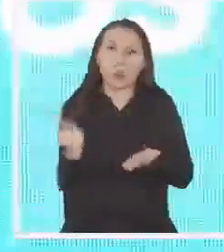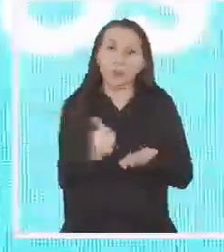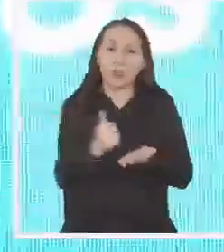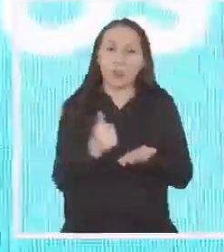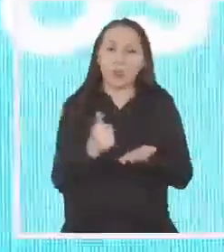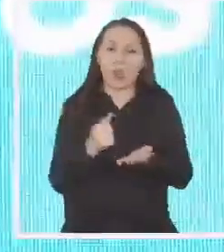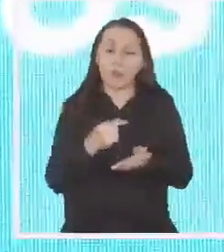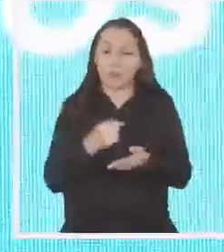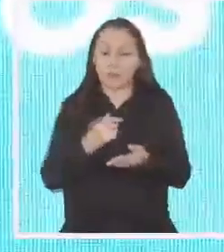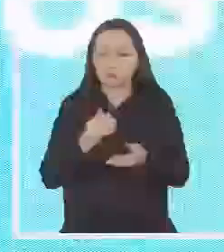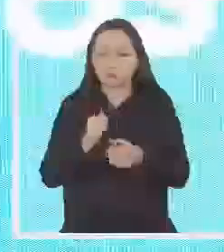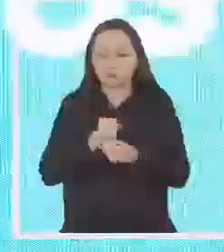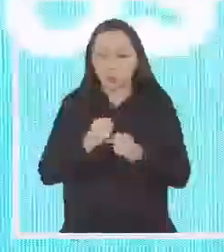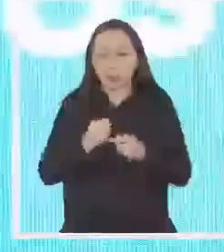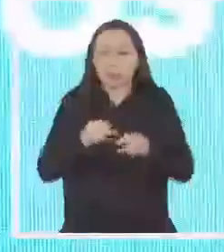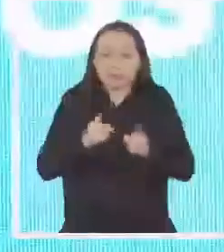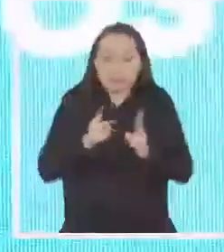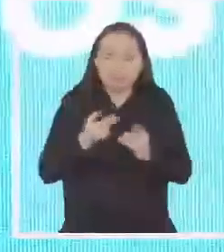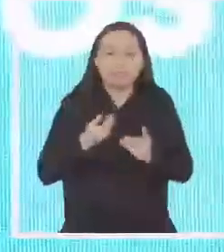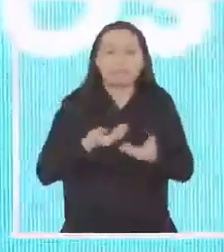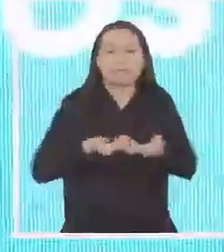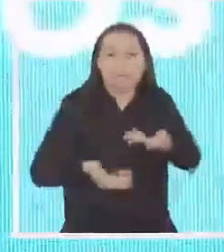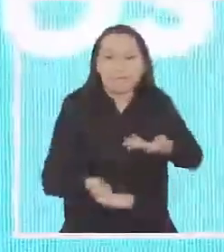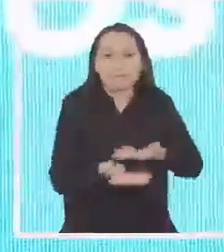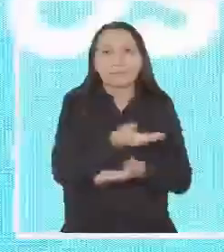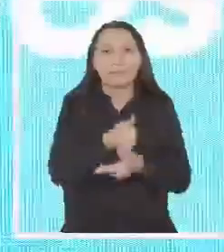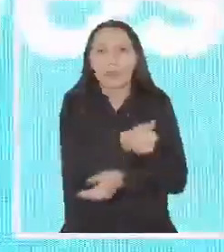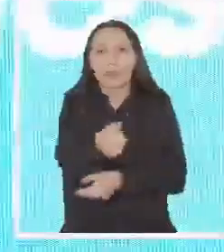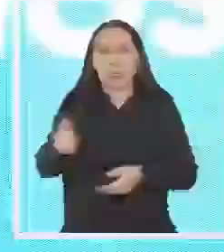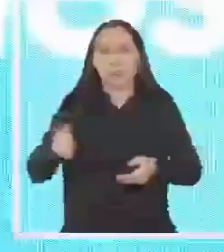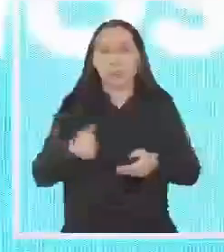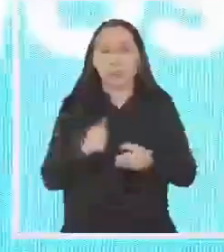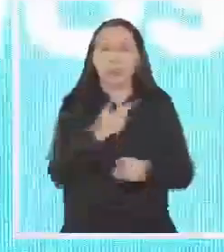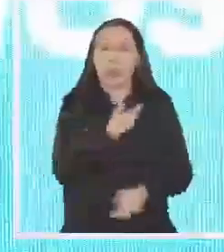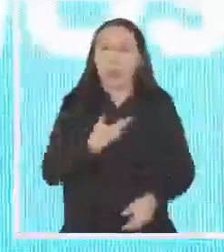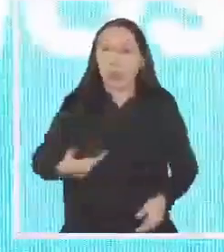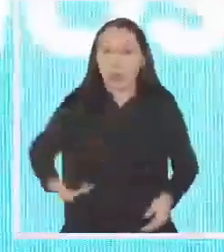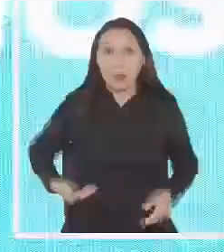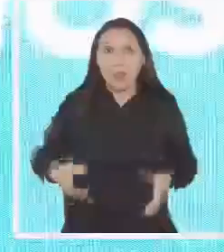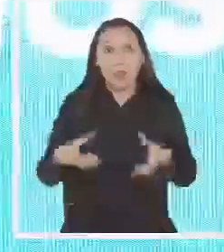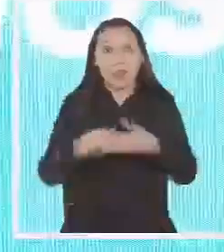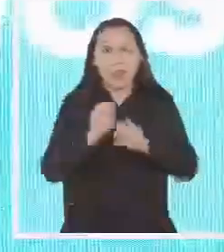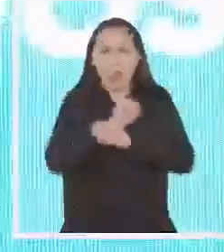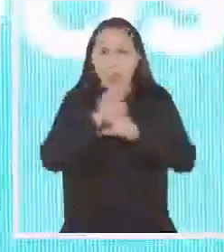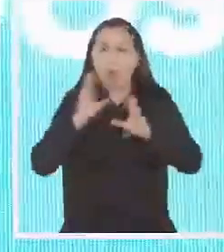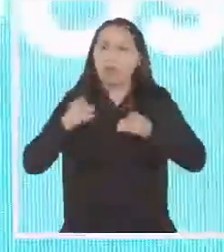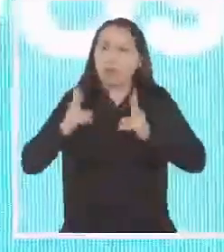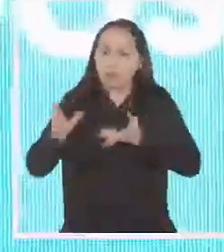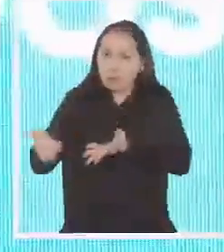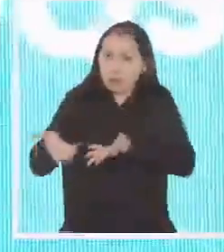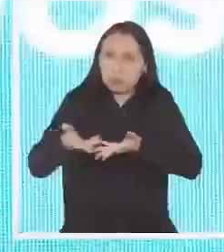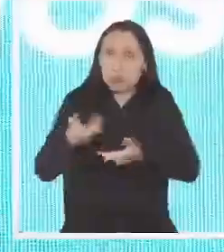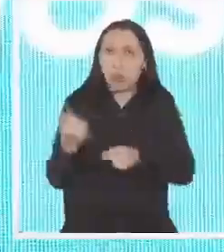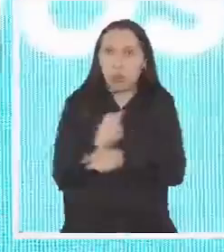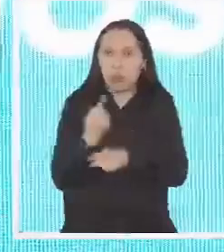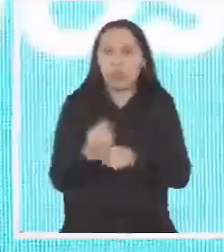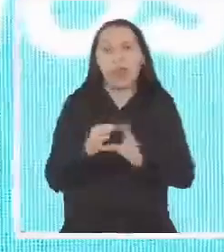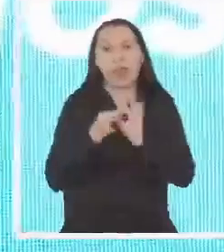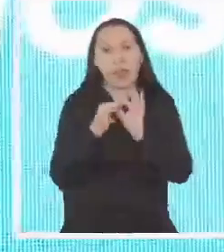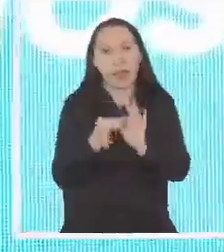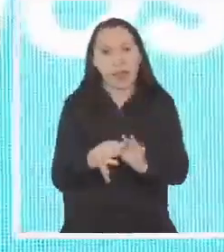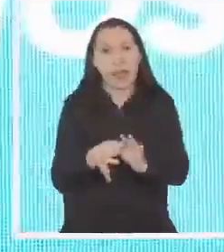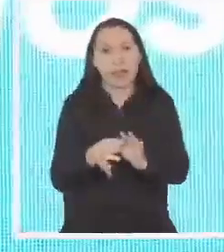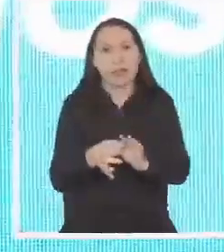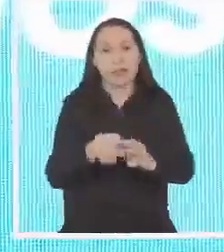que ceder en pos del bien común. Como gobierno lo tenemos absolutamente claro, estamos disponibles a esa conversación. Agradezco